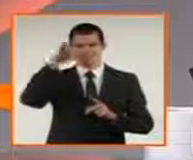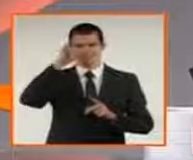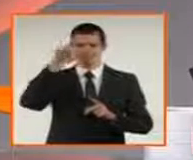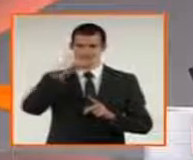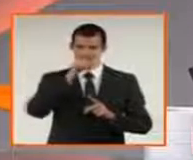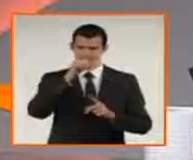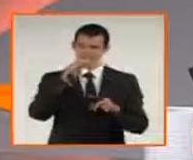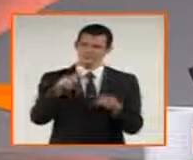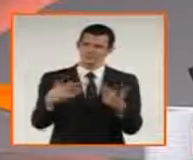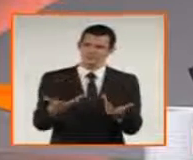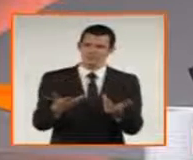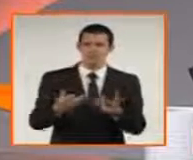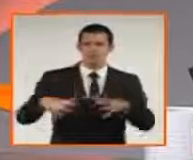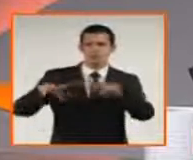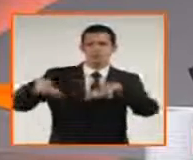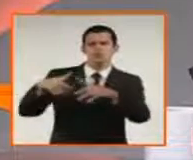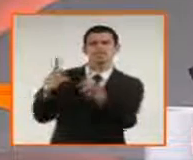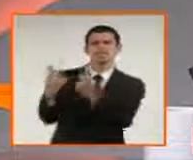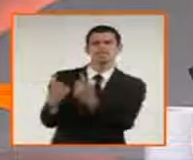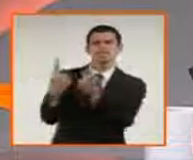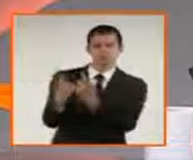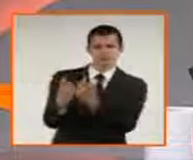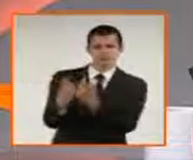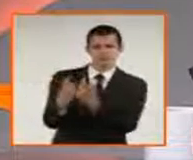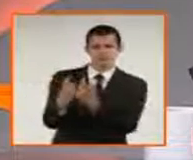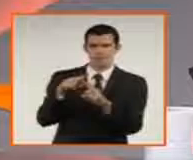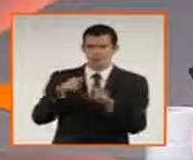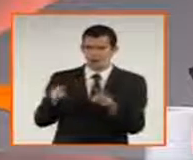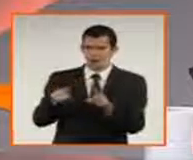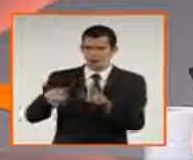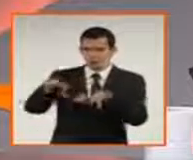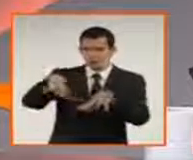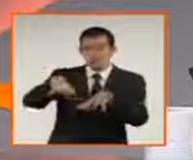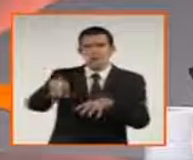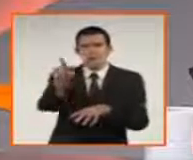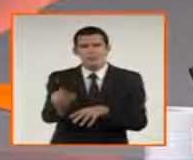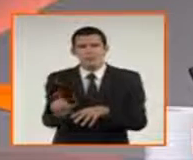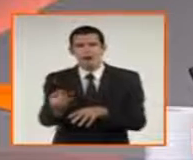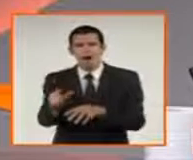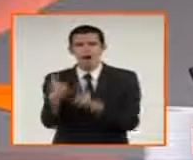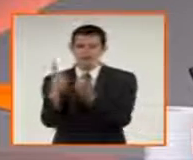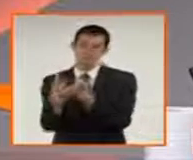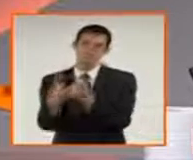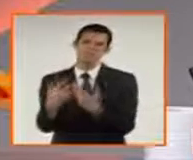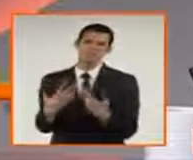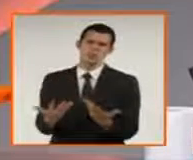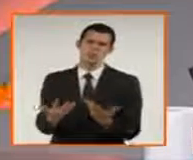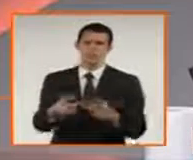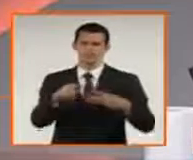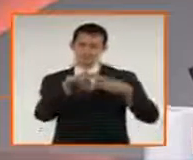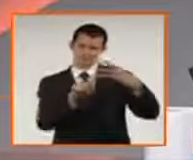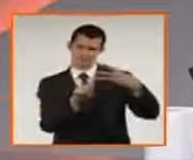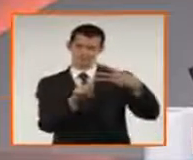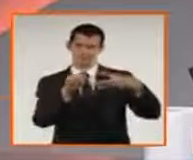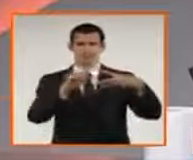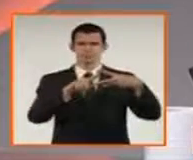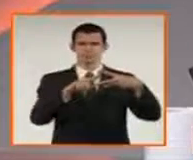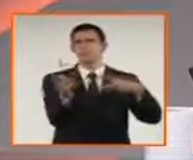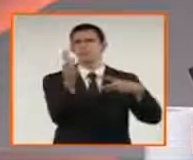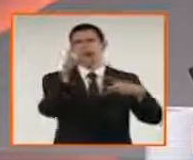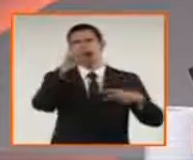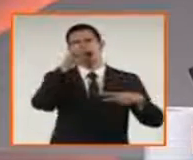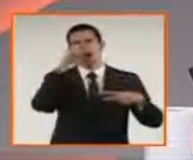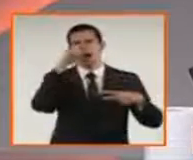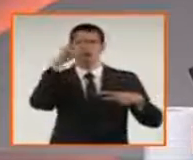dar básicamente por tres causas. Uno, por edad, o sea, no tener la edad suficiente para